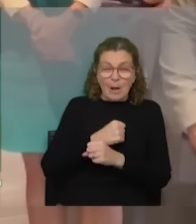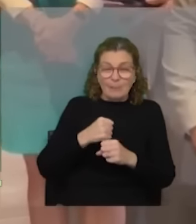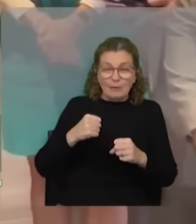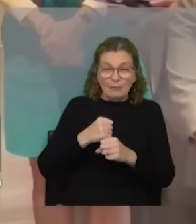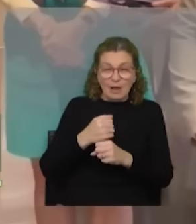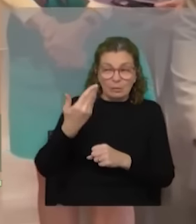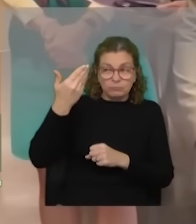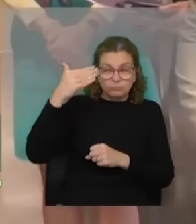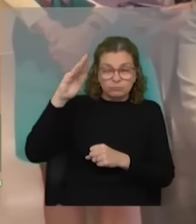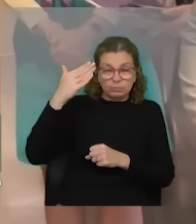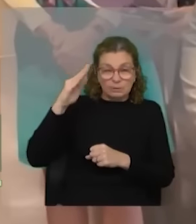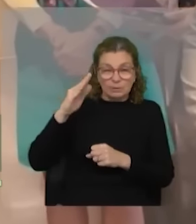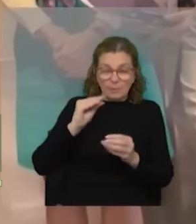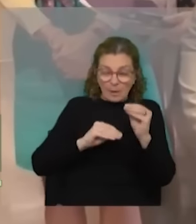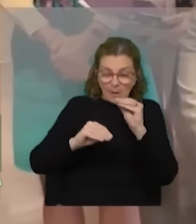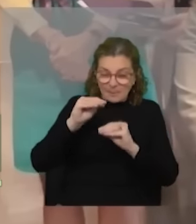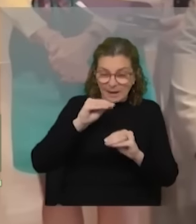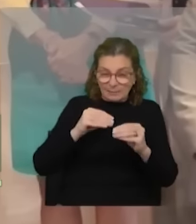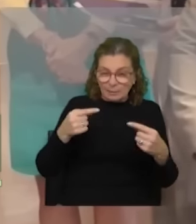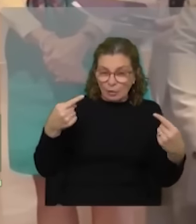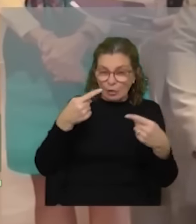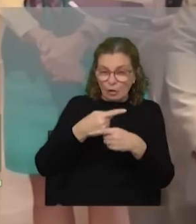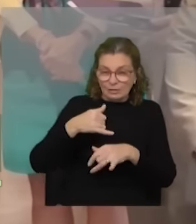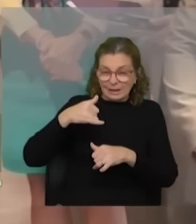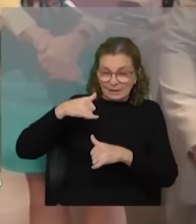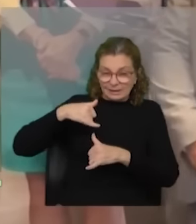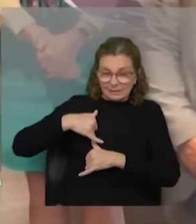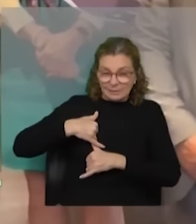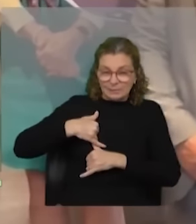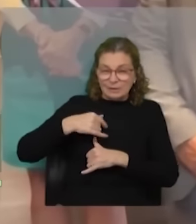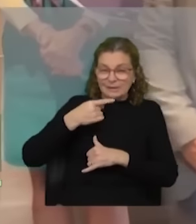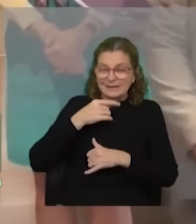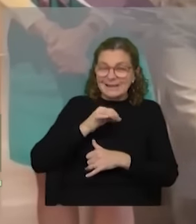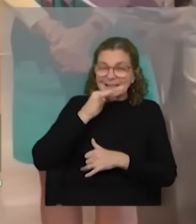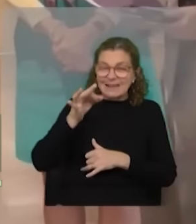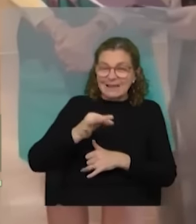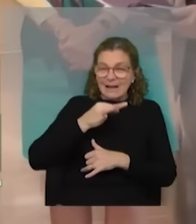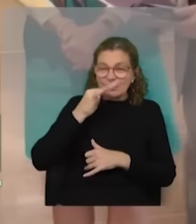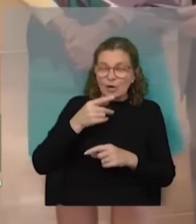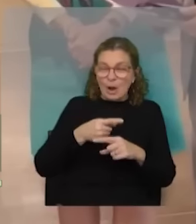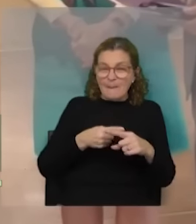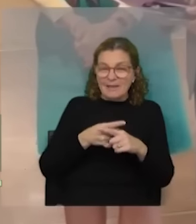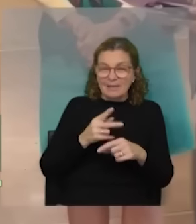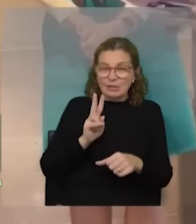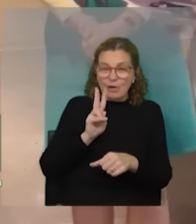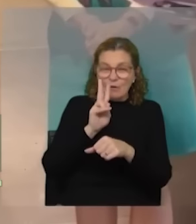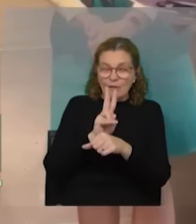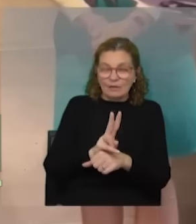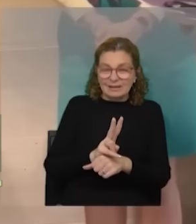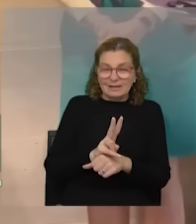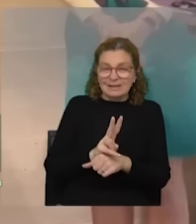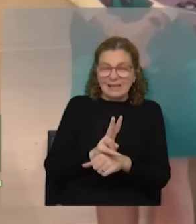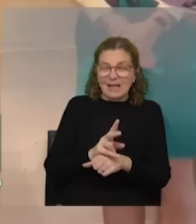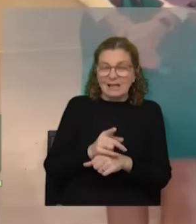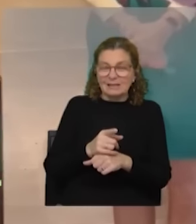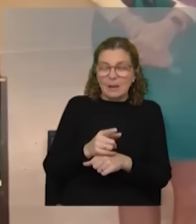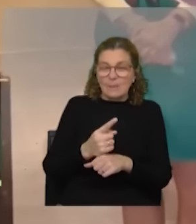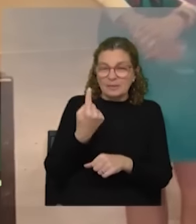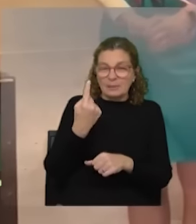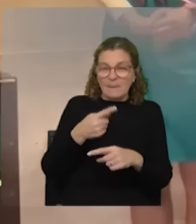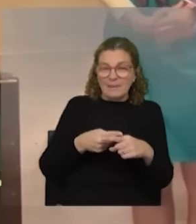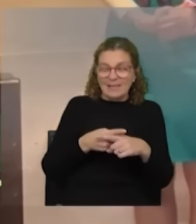altos mandos planes para una ofensiva militar cont contrab declaración que se produce en medio de la visita de amos hin el principal